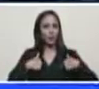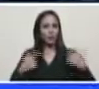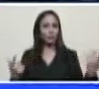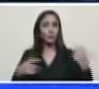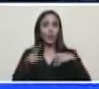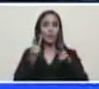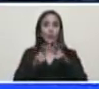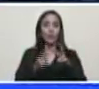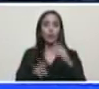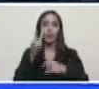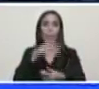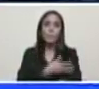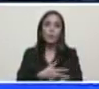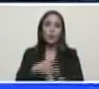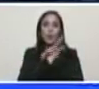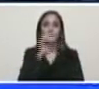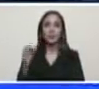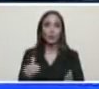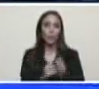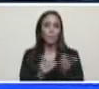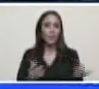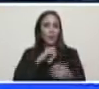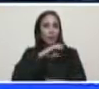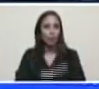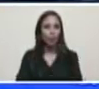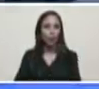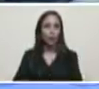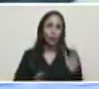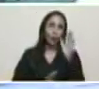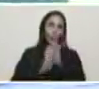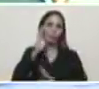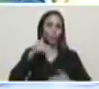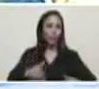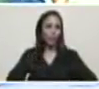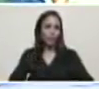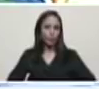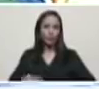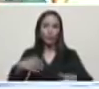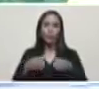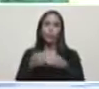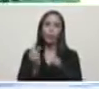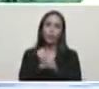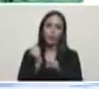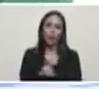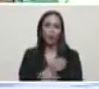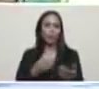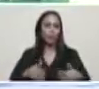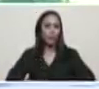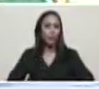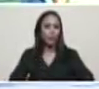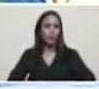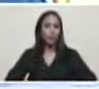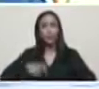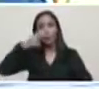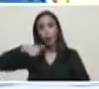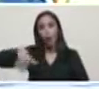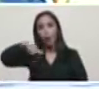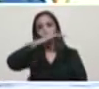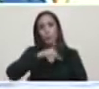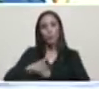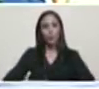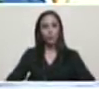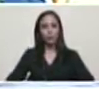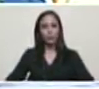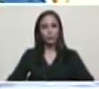vivienda 2,300000 y sé que con el esfuerzo de la clase Obrera y el esfuerzo de todos los viviend